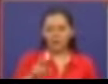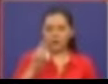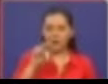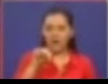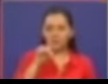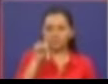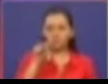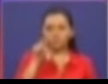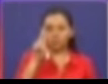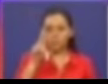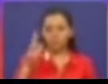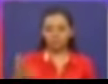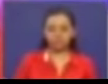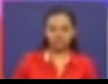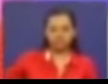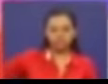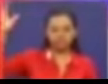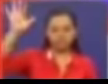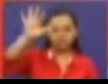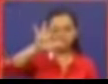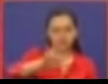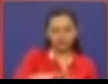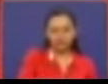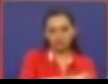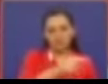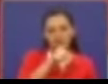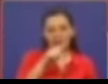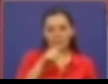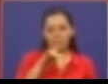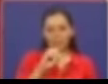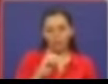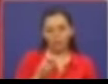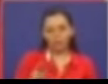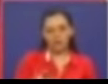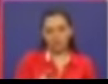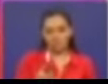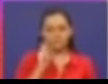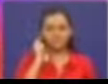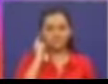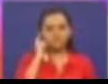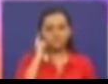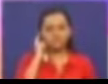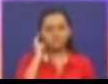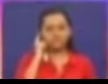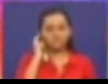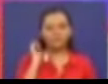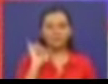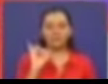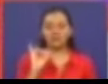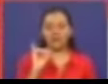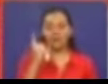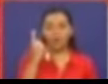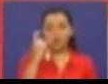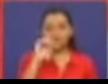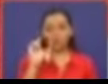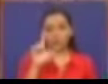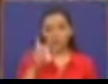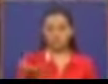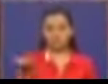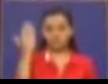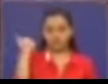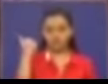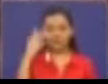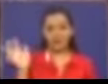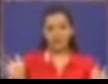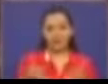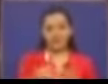afluentes principales del río Napo. Enlace Ciudadano número 432, sábado 11 de julio, lo dimos desde